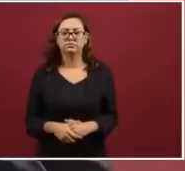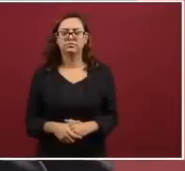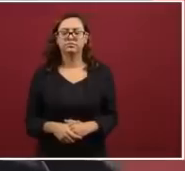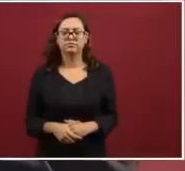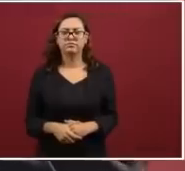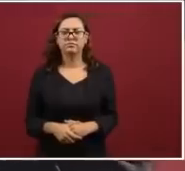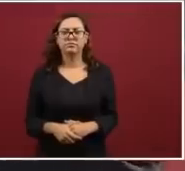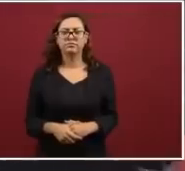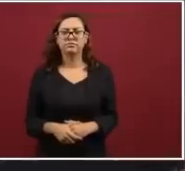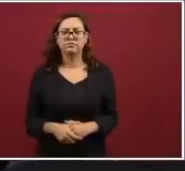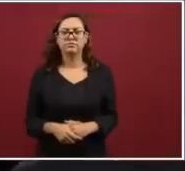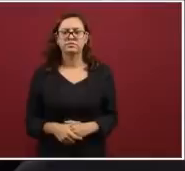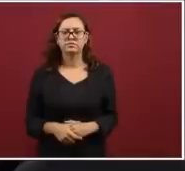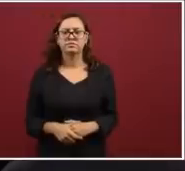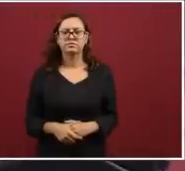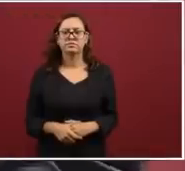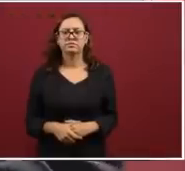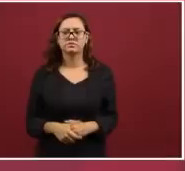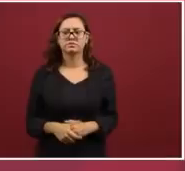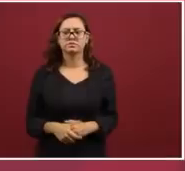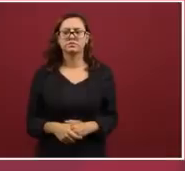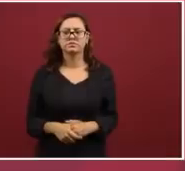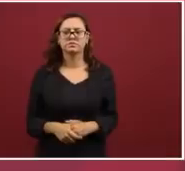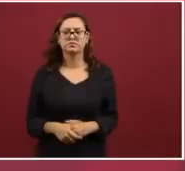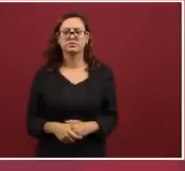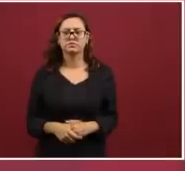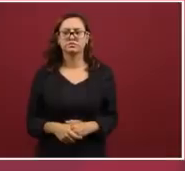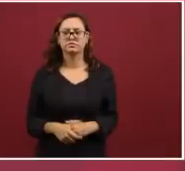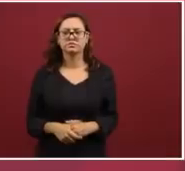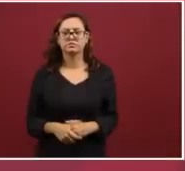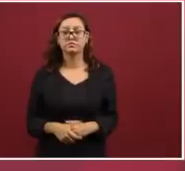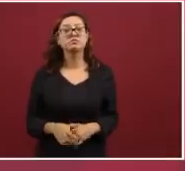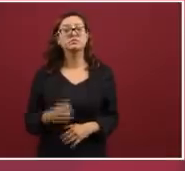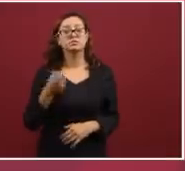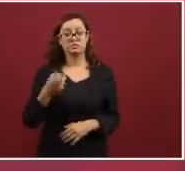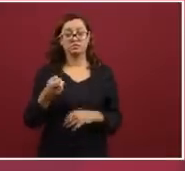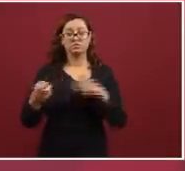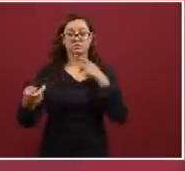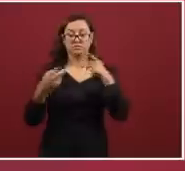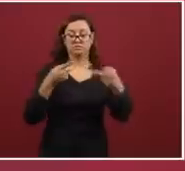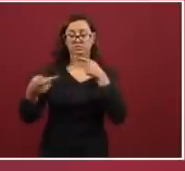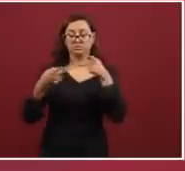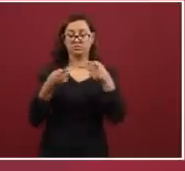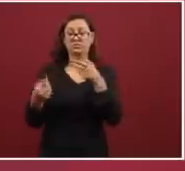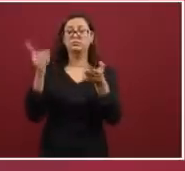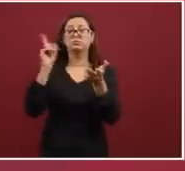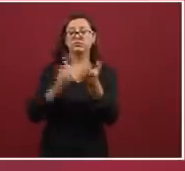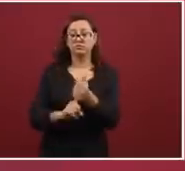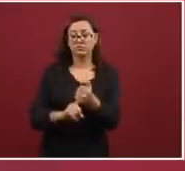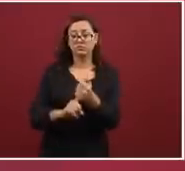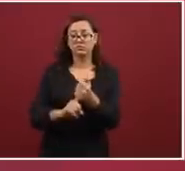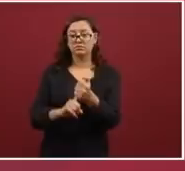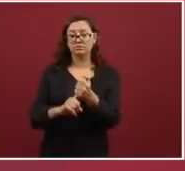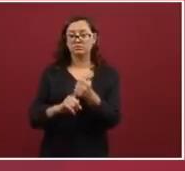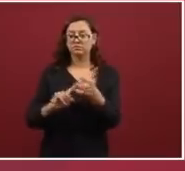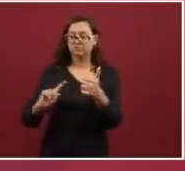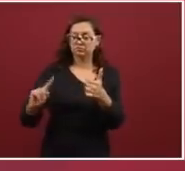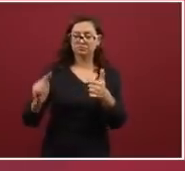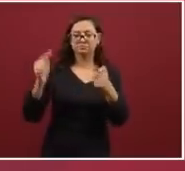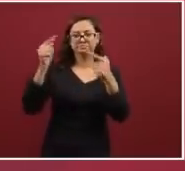Y en el plan general hemos